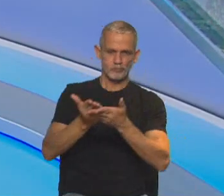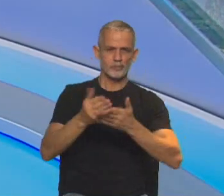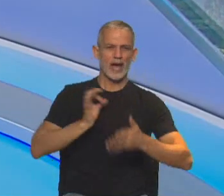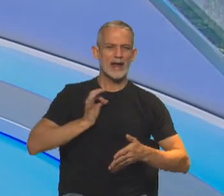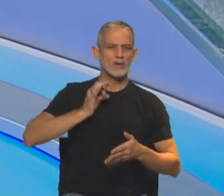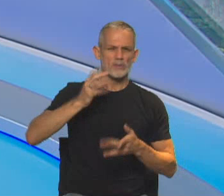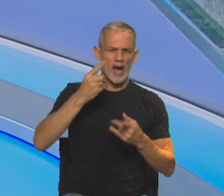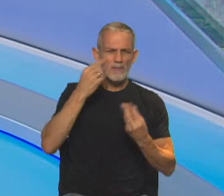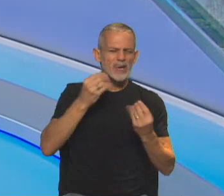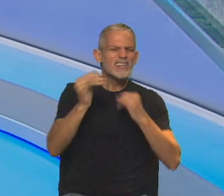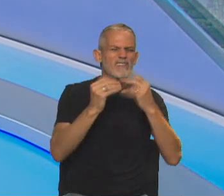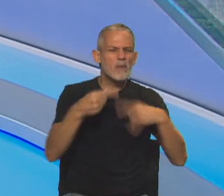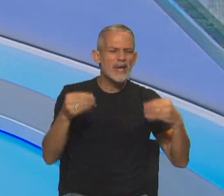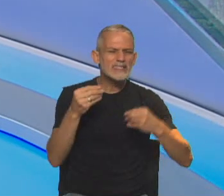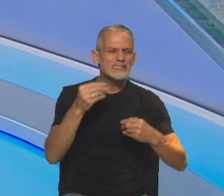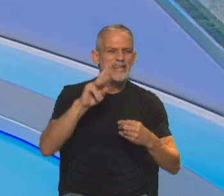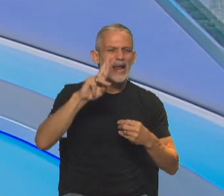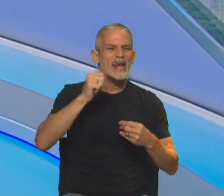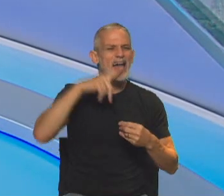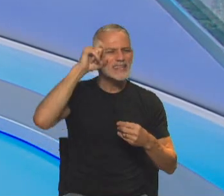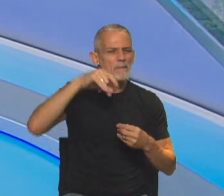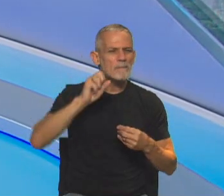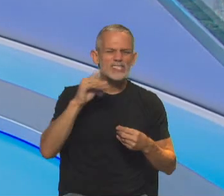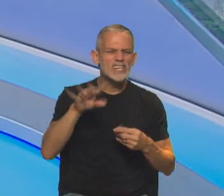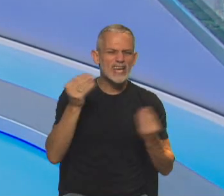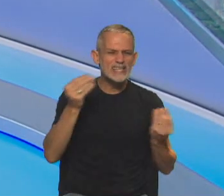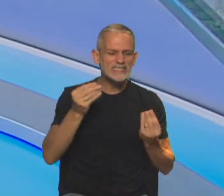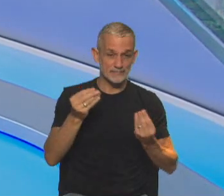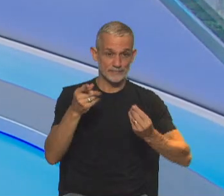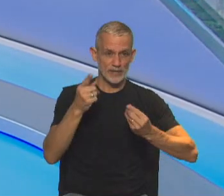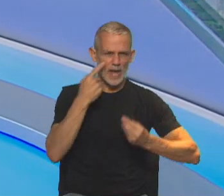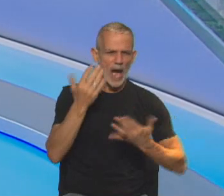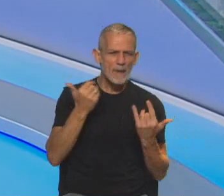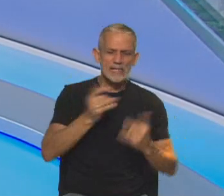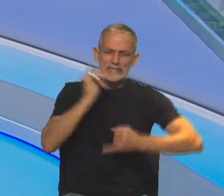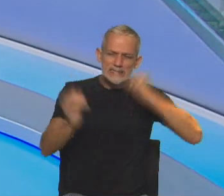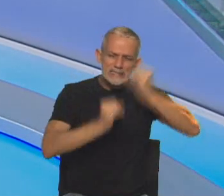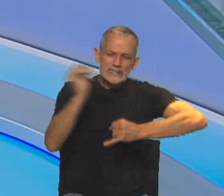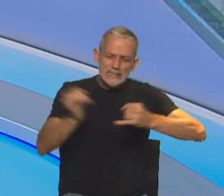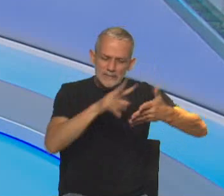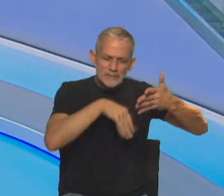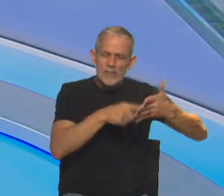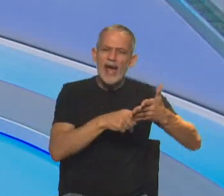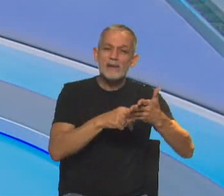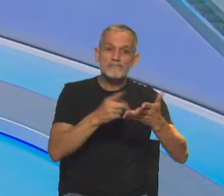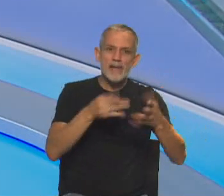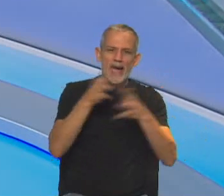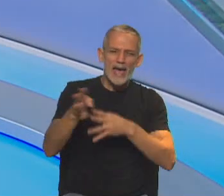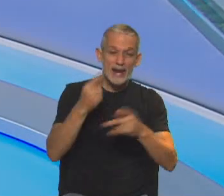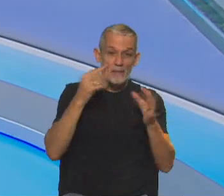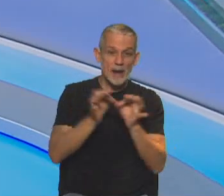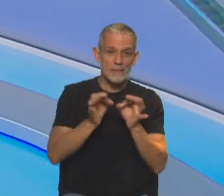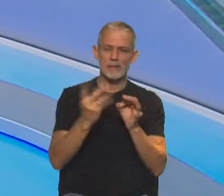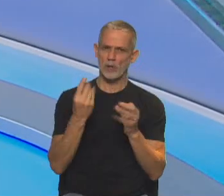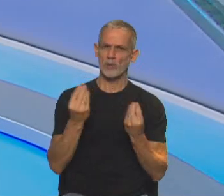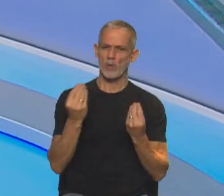Recordanos qué era el informe Rattenbach, porque el informe Rattenbach tenía una función, que era tratar de explicar la guerra de Malvinas en función